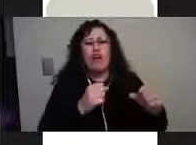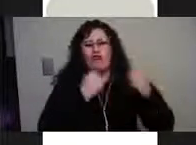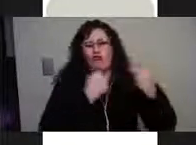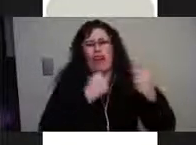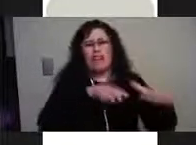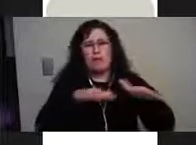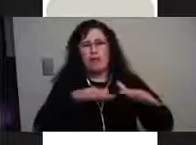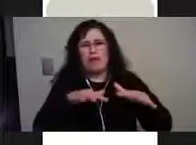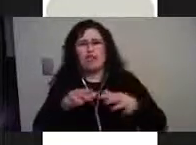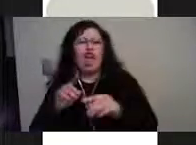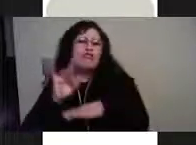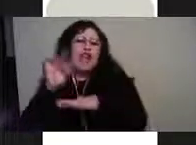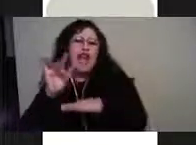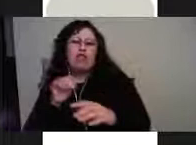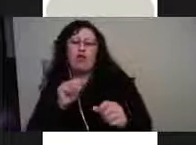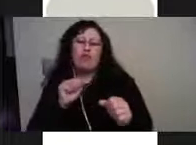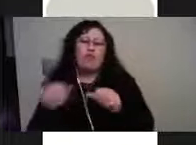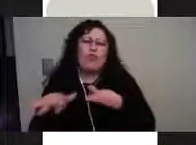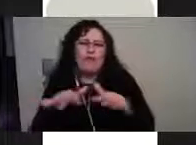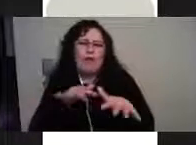cerebral mixta, ¿ya?